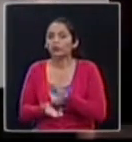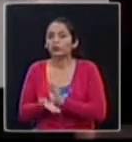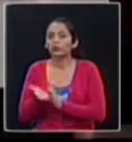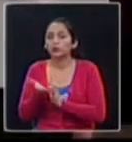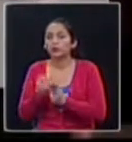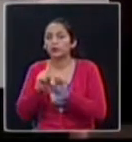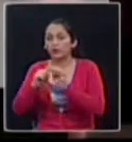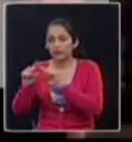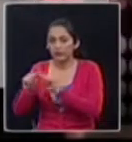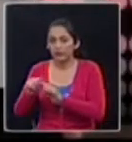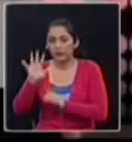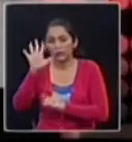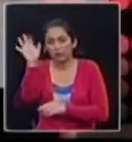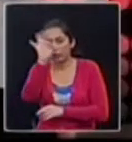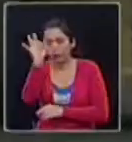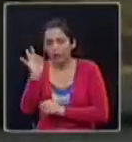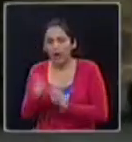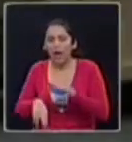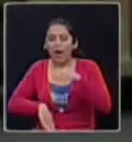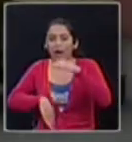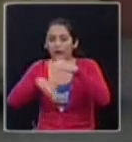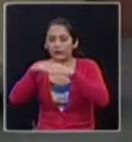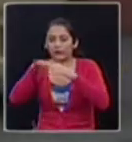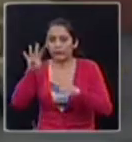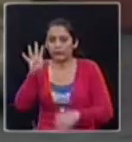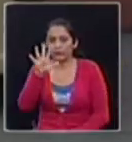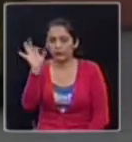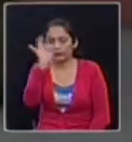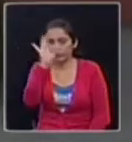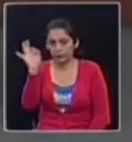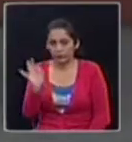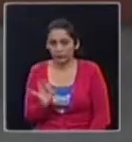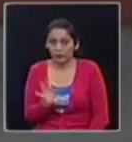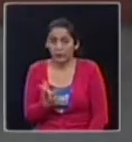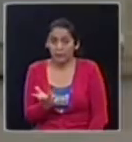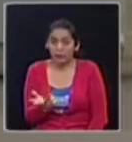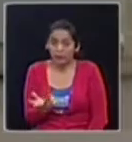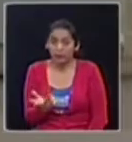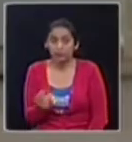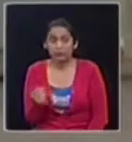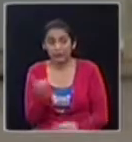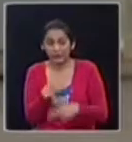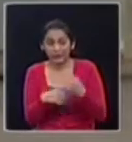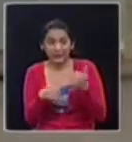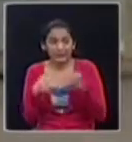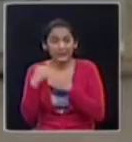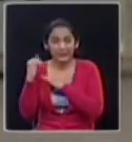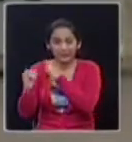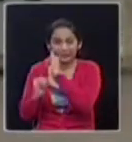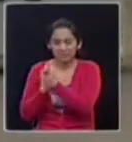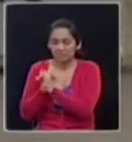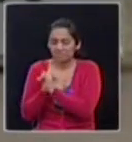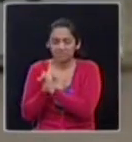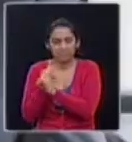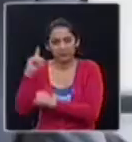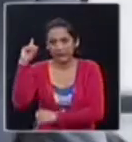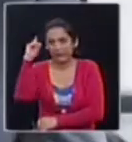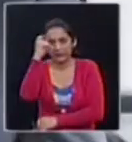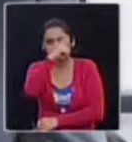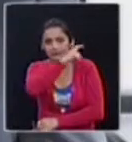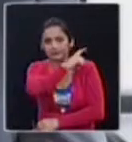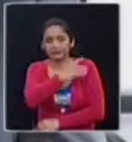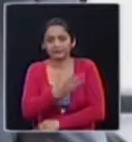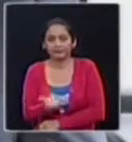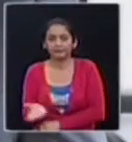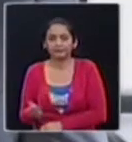el 45%. Sin embargo, la medida creó inestabilidad en los mercados internacionales, sostiene Legarda. Este tipo